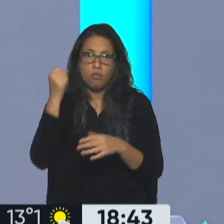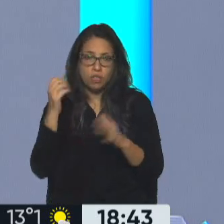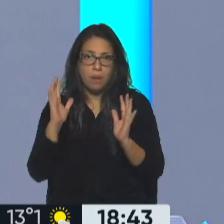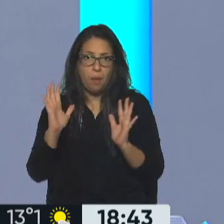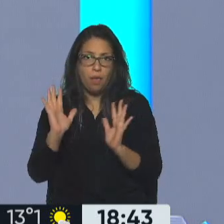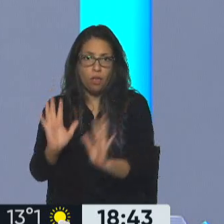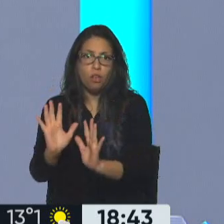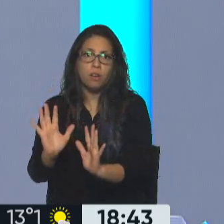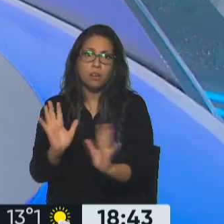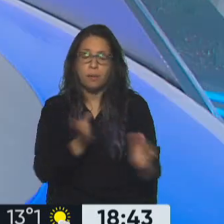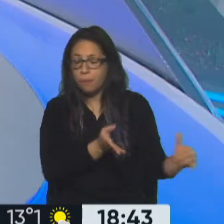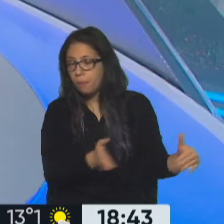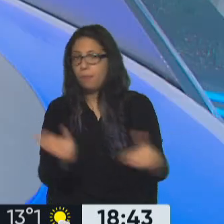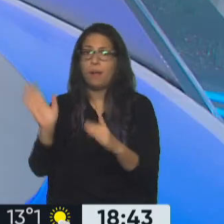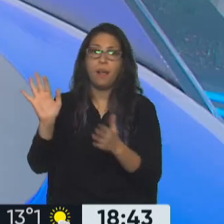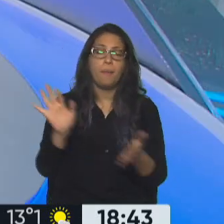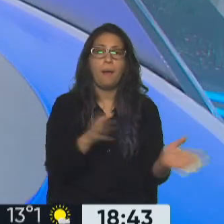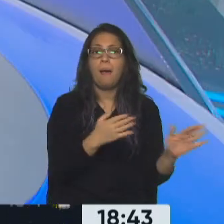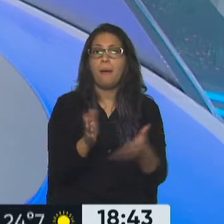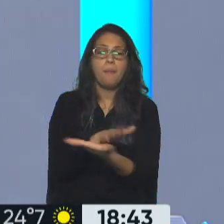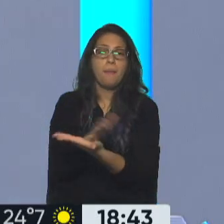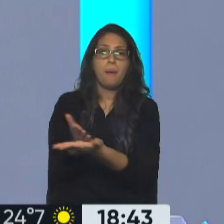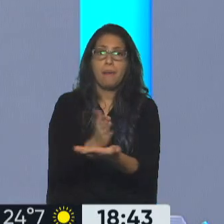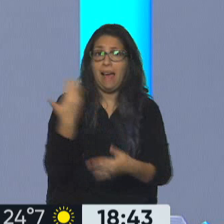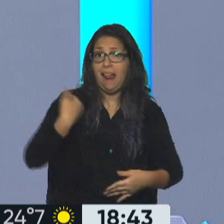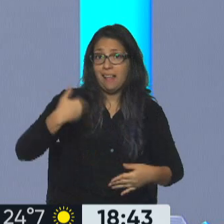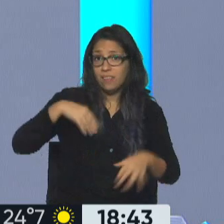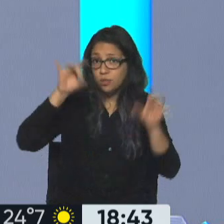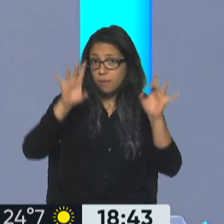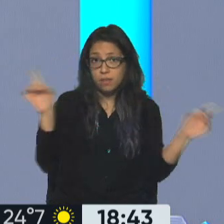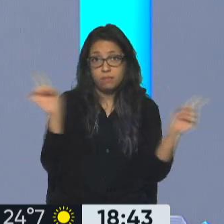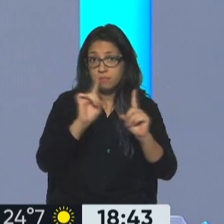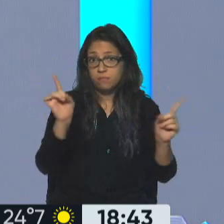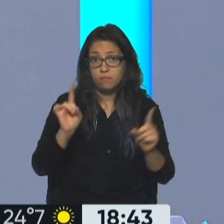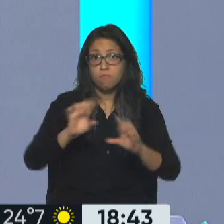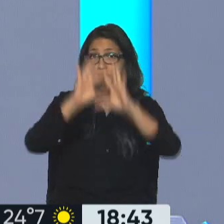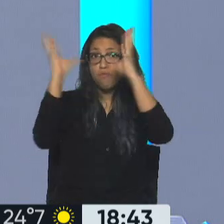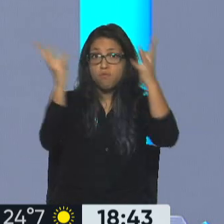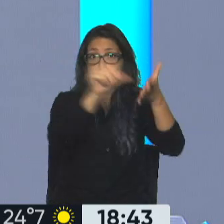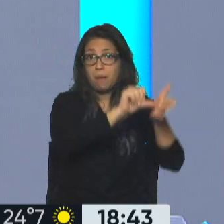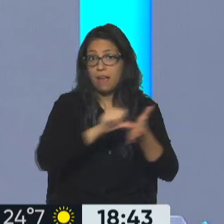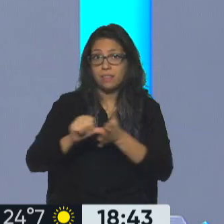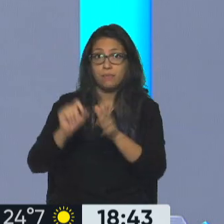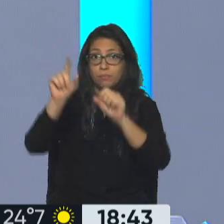y bueno no no pasa solo en Argentina pasa también en otras partes